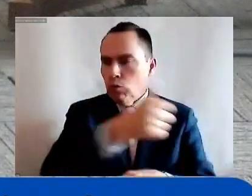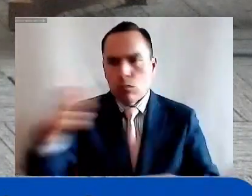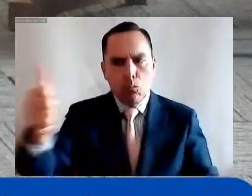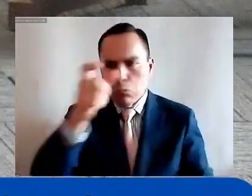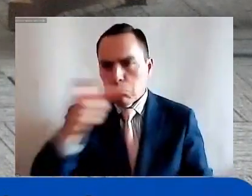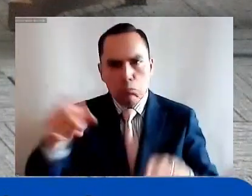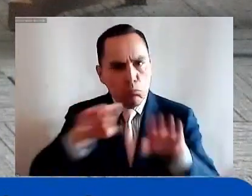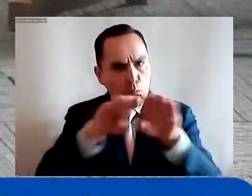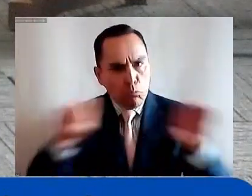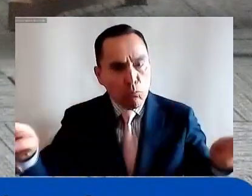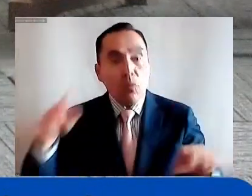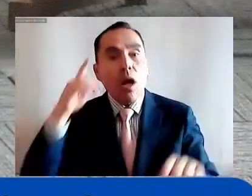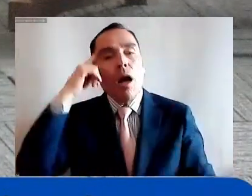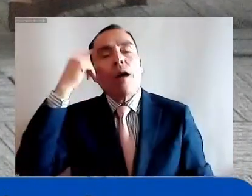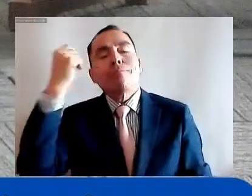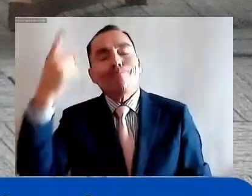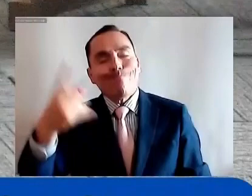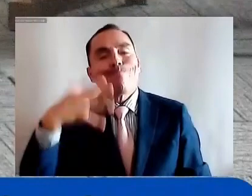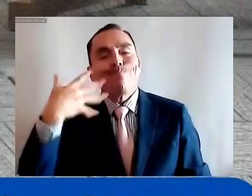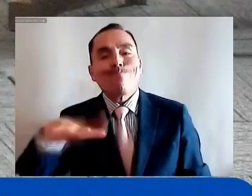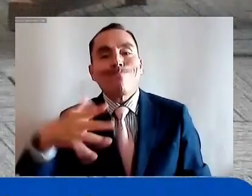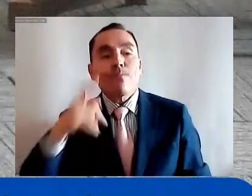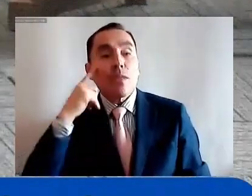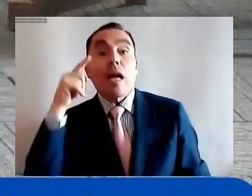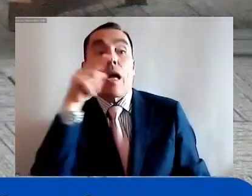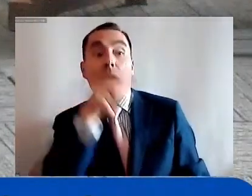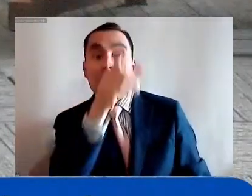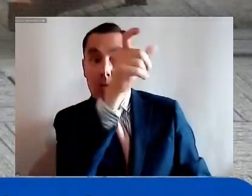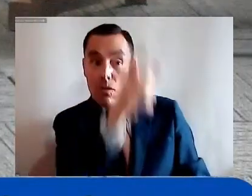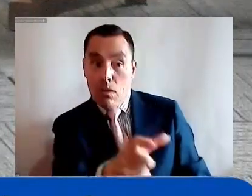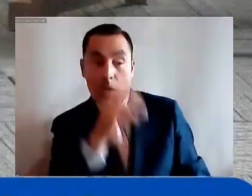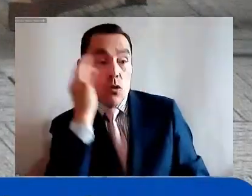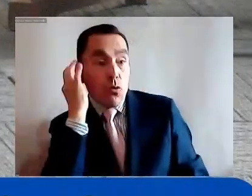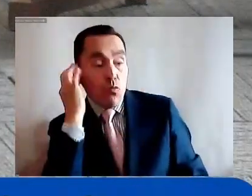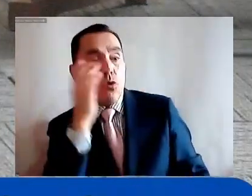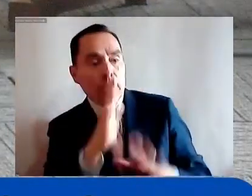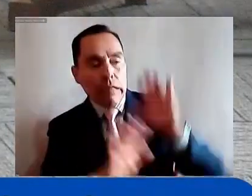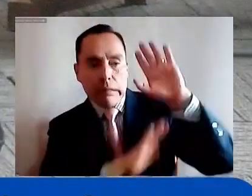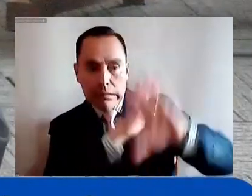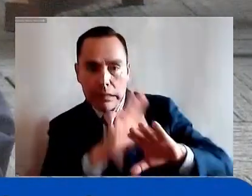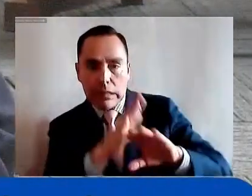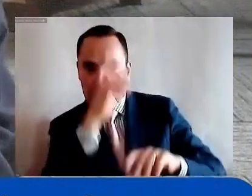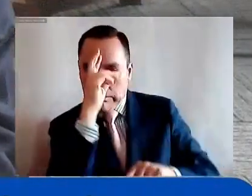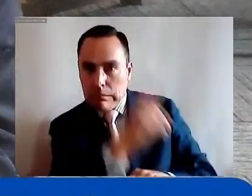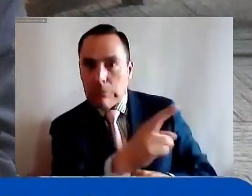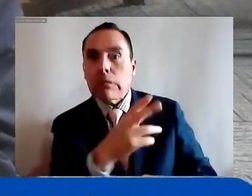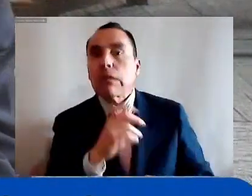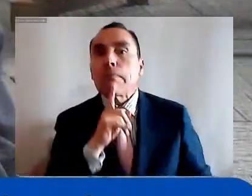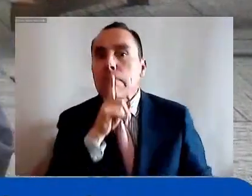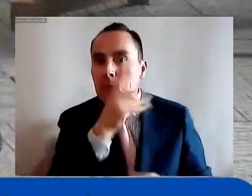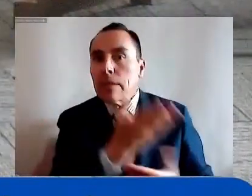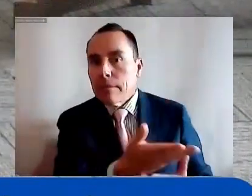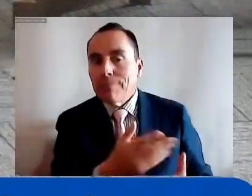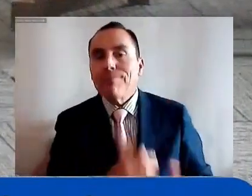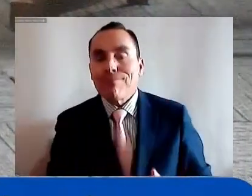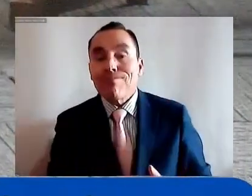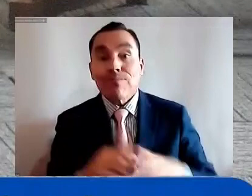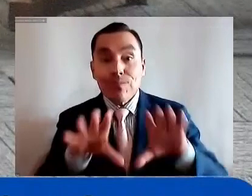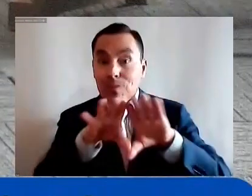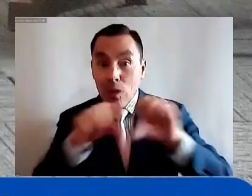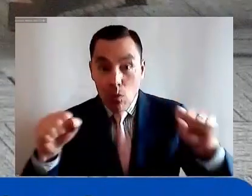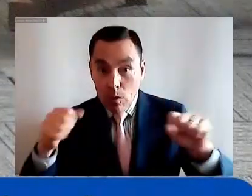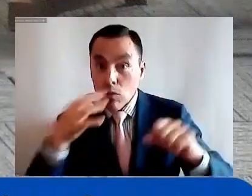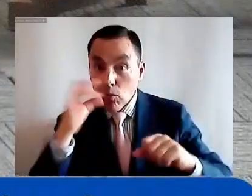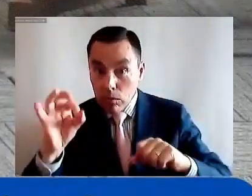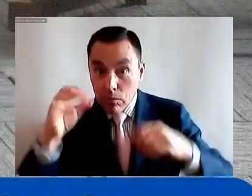necesario un tratamiento específico de las vulneraciones experimentadas por las mujeres. En concordancia con lo dicho,